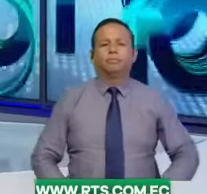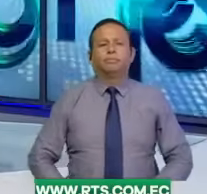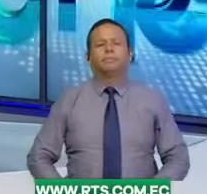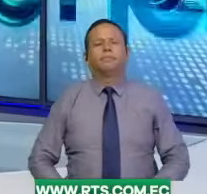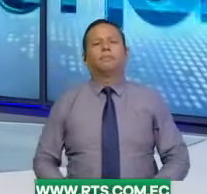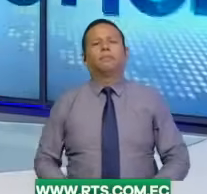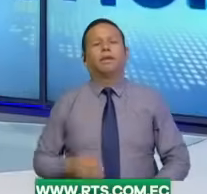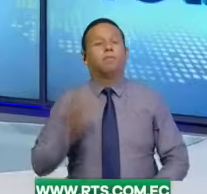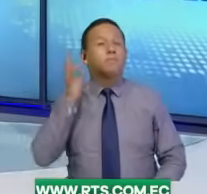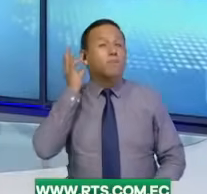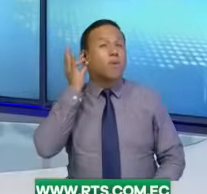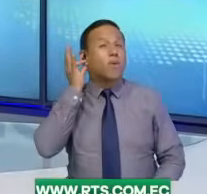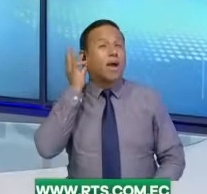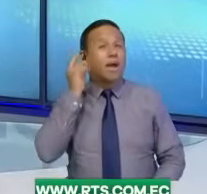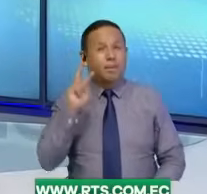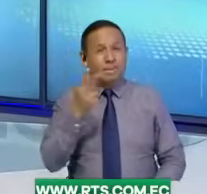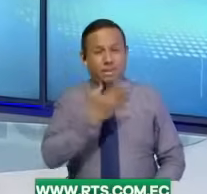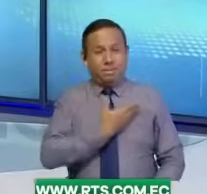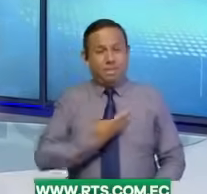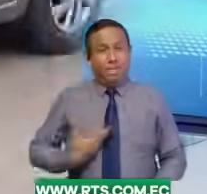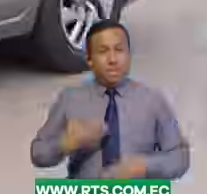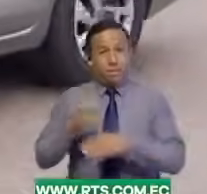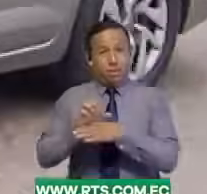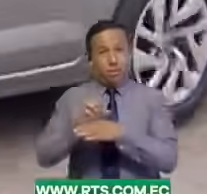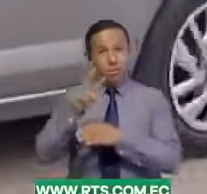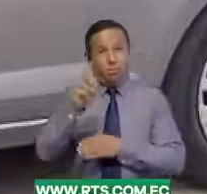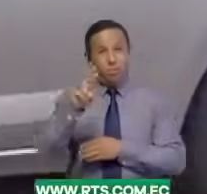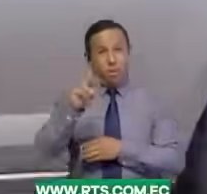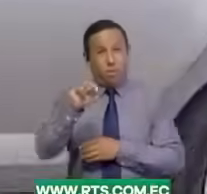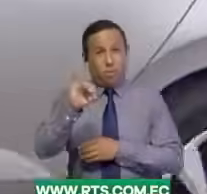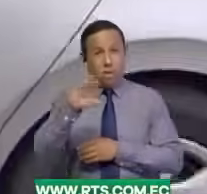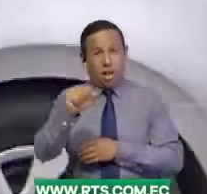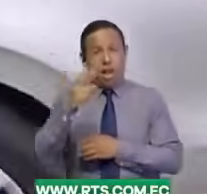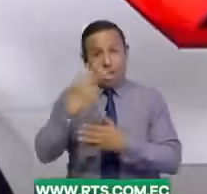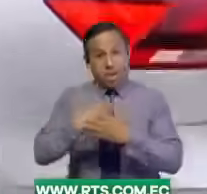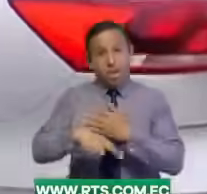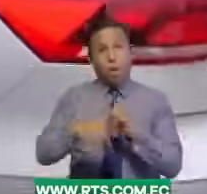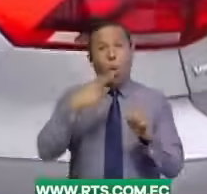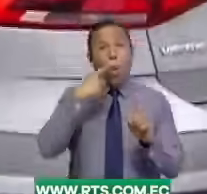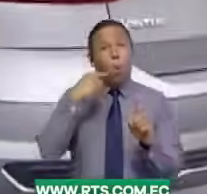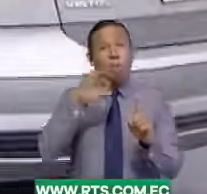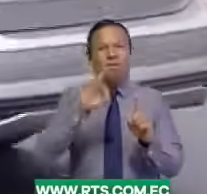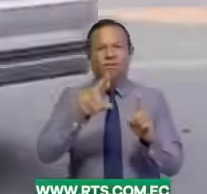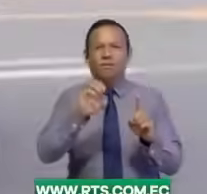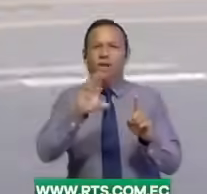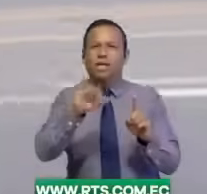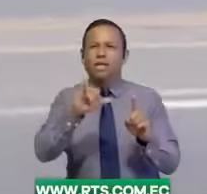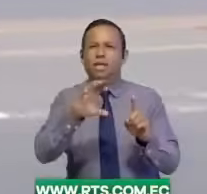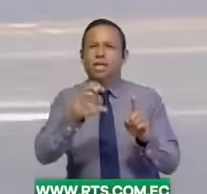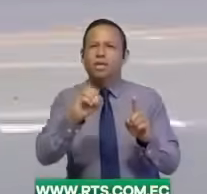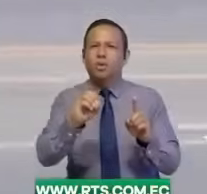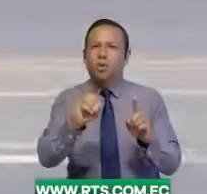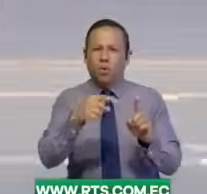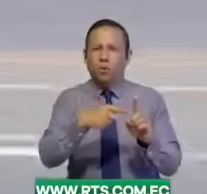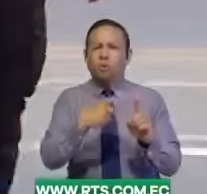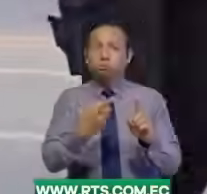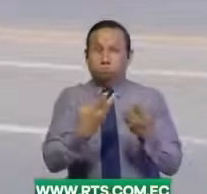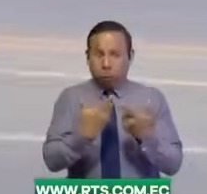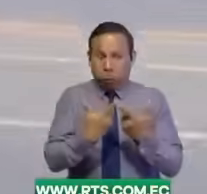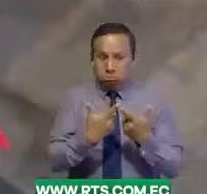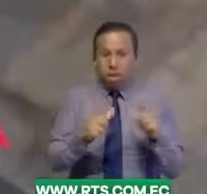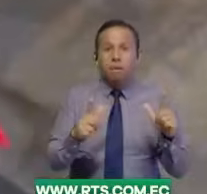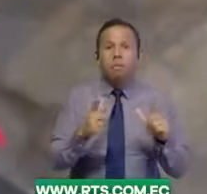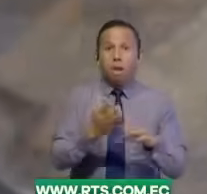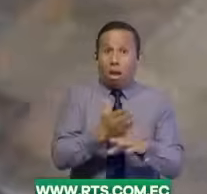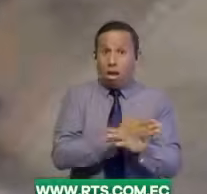El hijo de la vicepresidenta de la República, Verónica Abad, Francisco Sebastián Barreiro Abad, quedó en libertad luego que